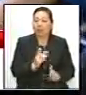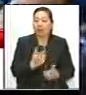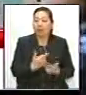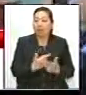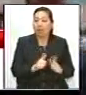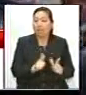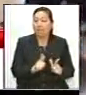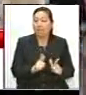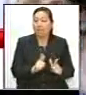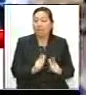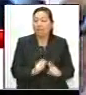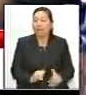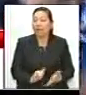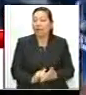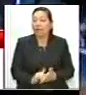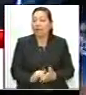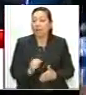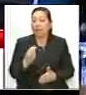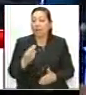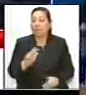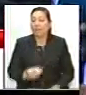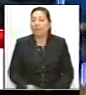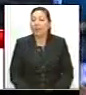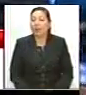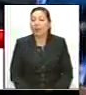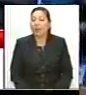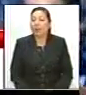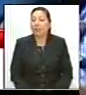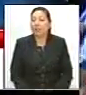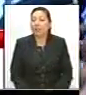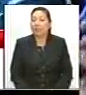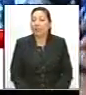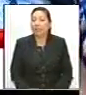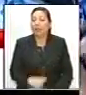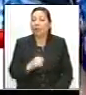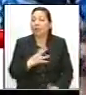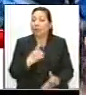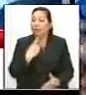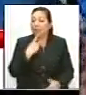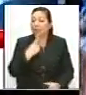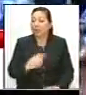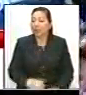que se realizó el día miércoles. Yo quiero empezar